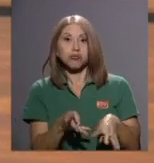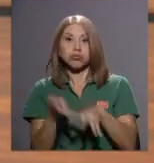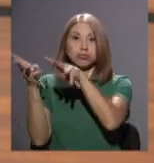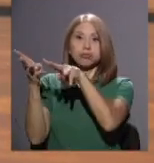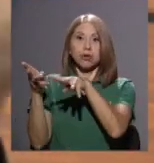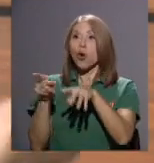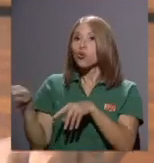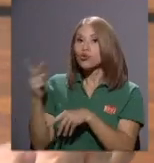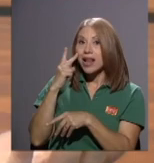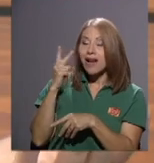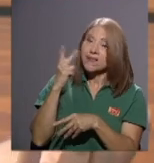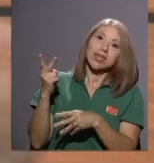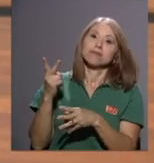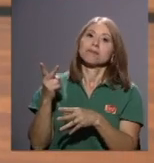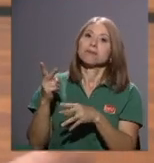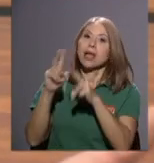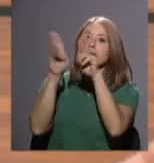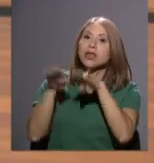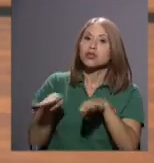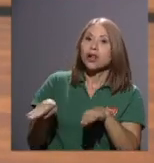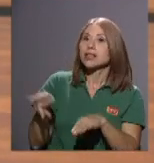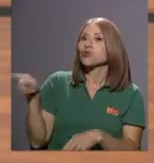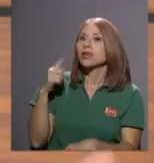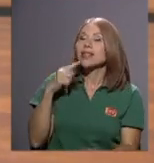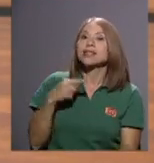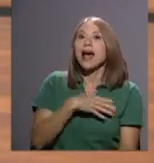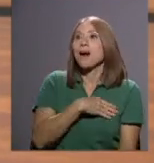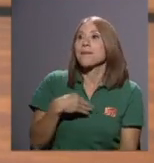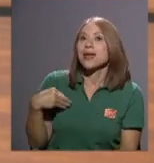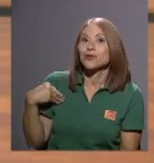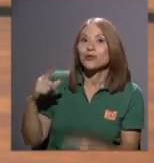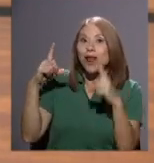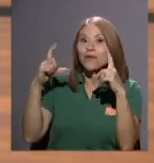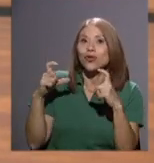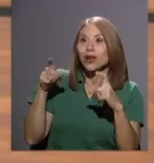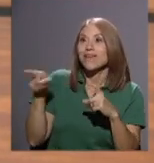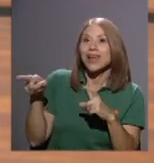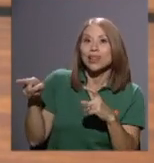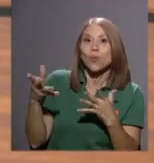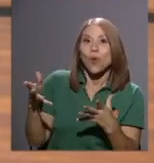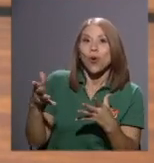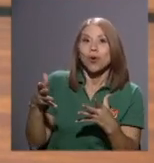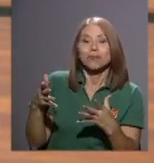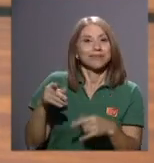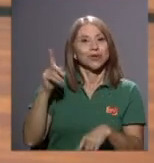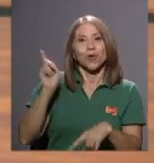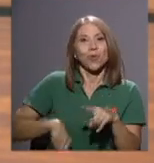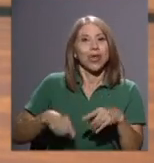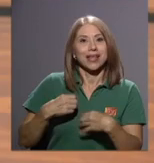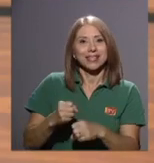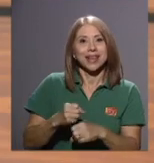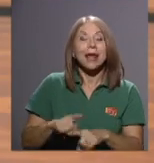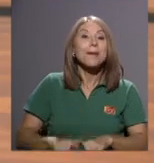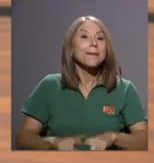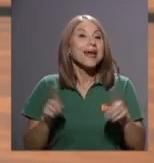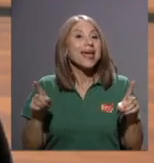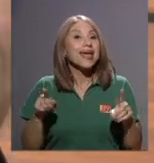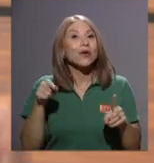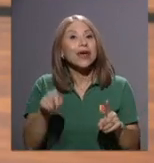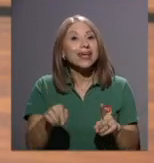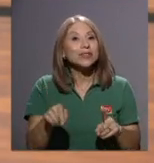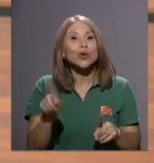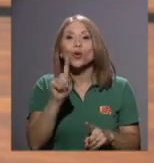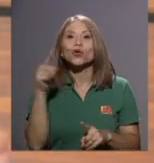gustó la fotografía que tomó Adalid, bueno, usted no lo puede hacer. Sin embargo, digamos, esto va más allá del